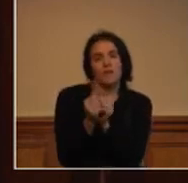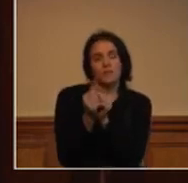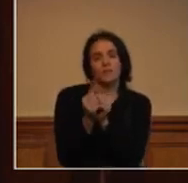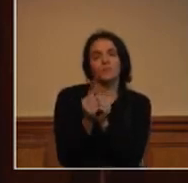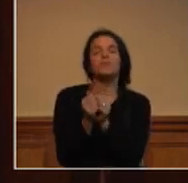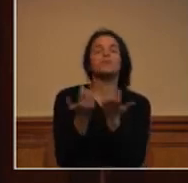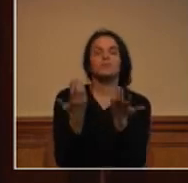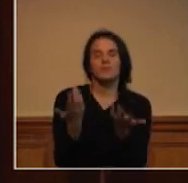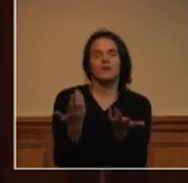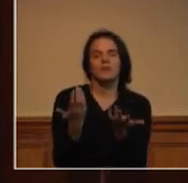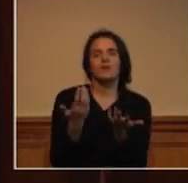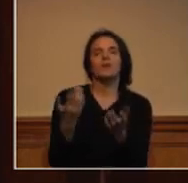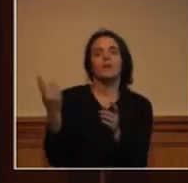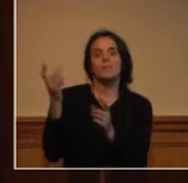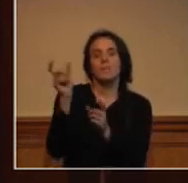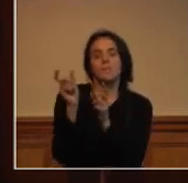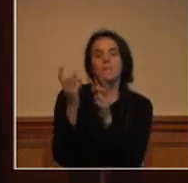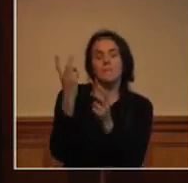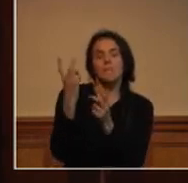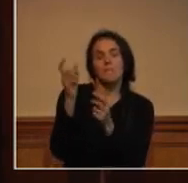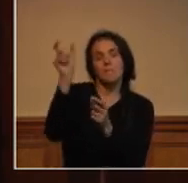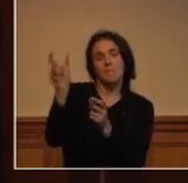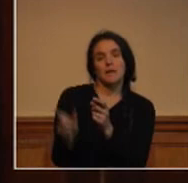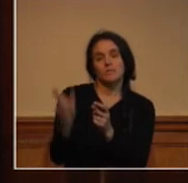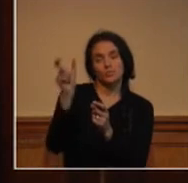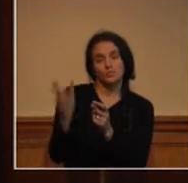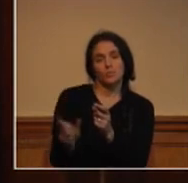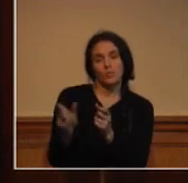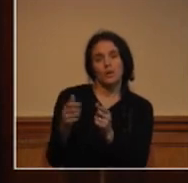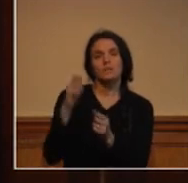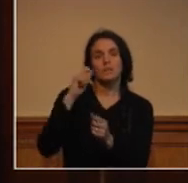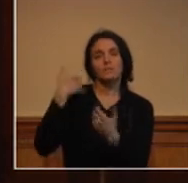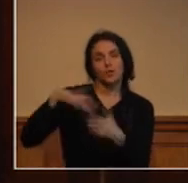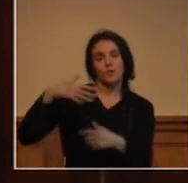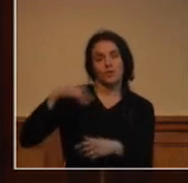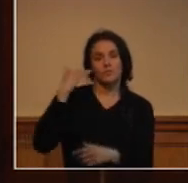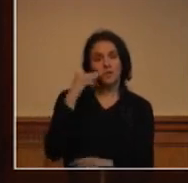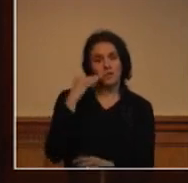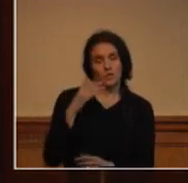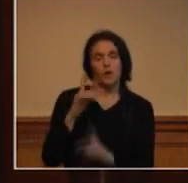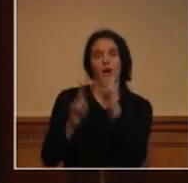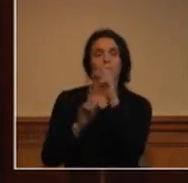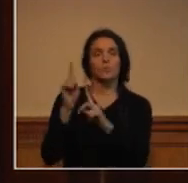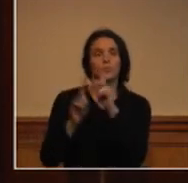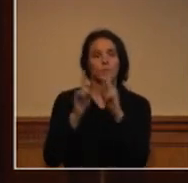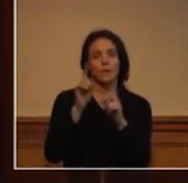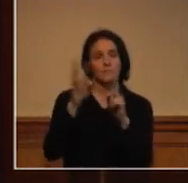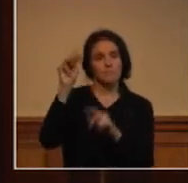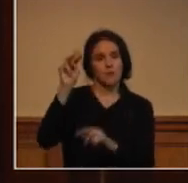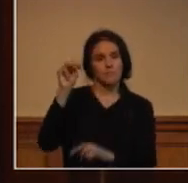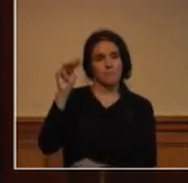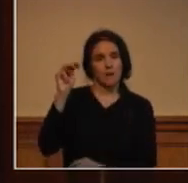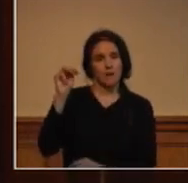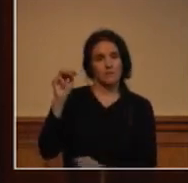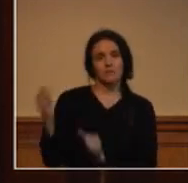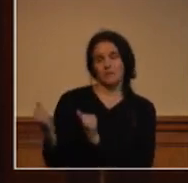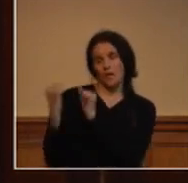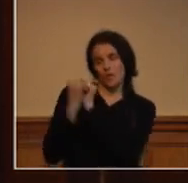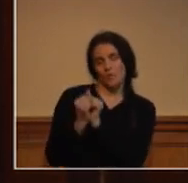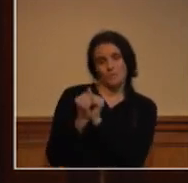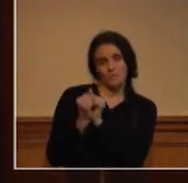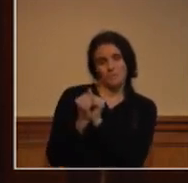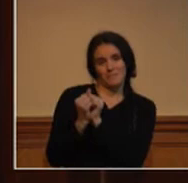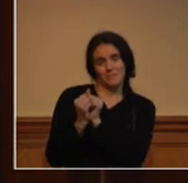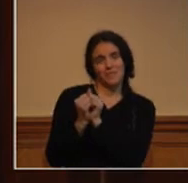mediador significativo. Creo que aquí hay mamás que fueron mediadoras significativas que estuvieron en